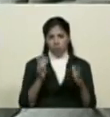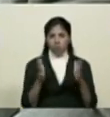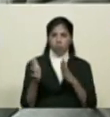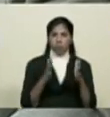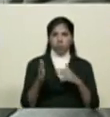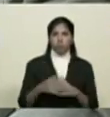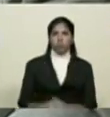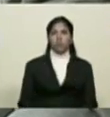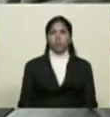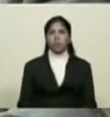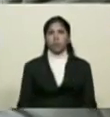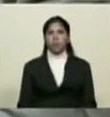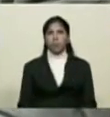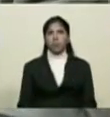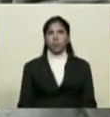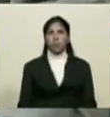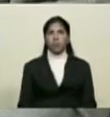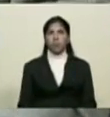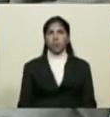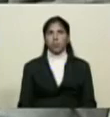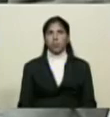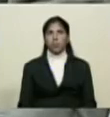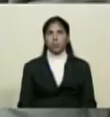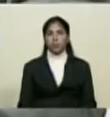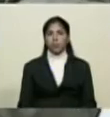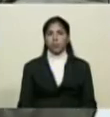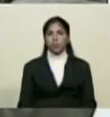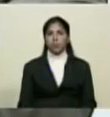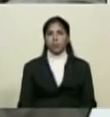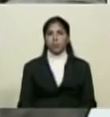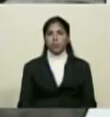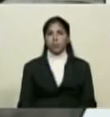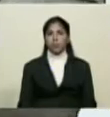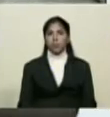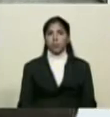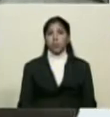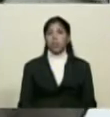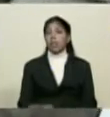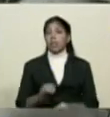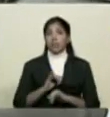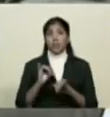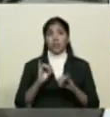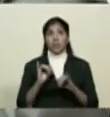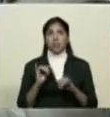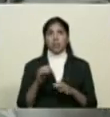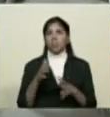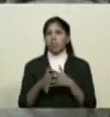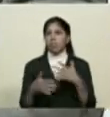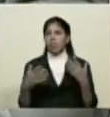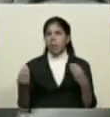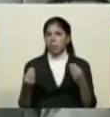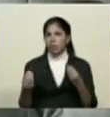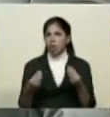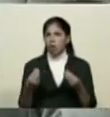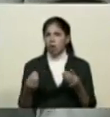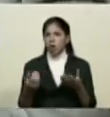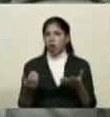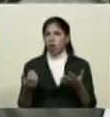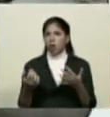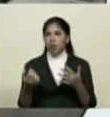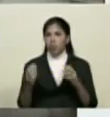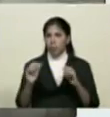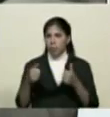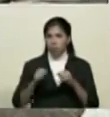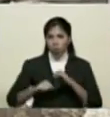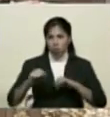jurisdicción militar a la jurisdicción penal ordinaria. Esto se está operativizando. Alguien me pregunta, ajá, pero eso ya es una realidad.